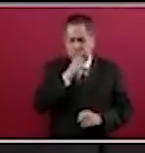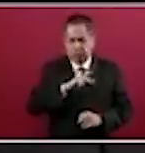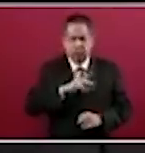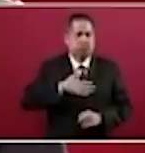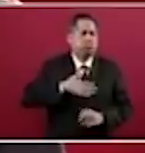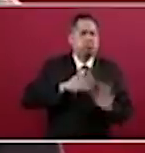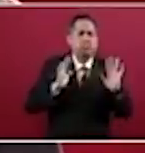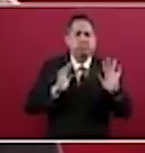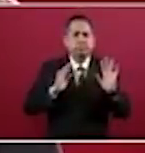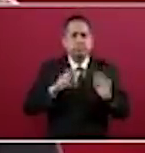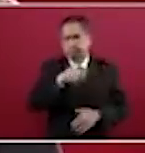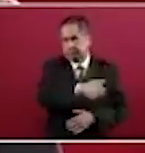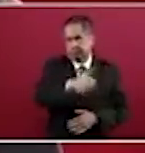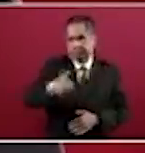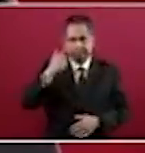estancias infantiles.